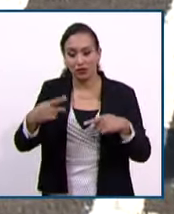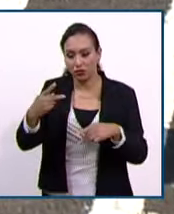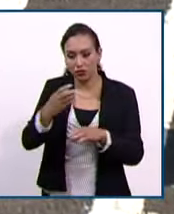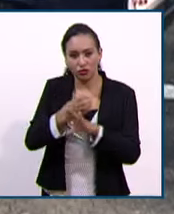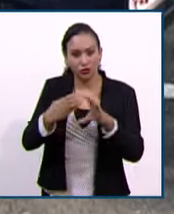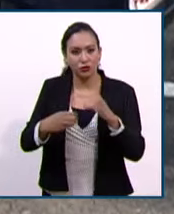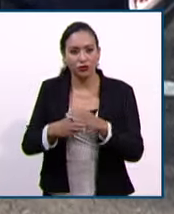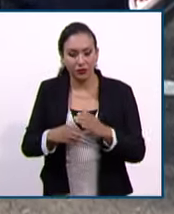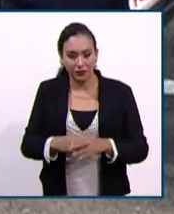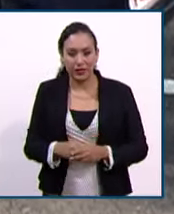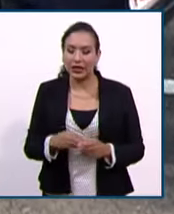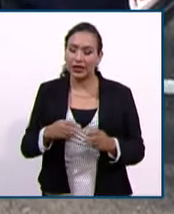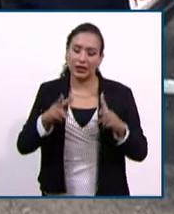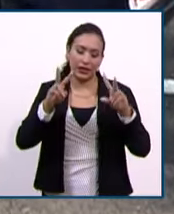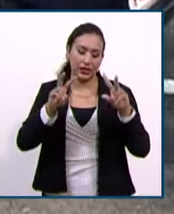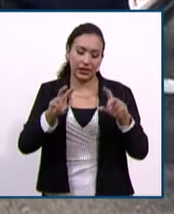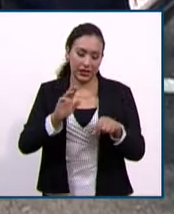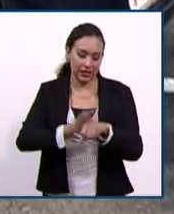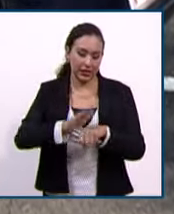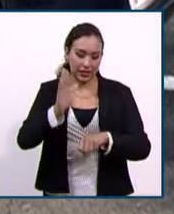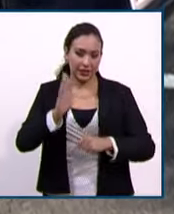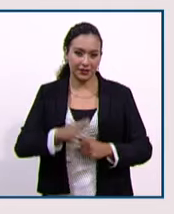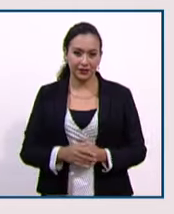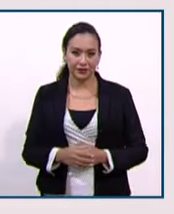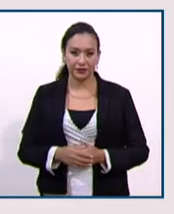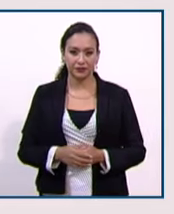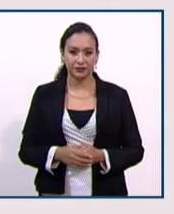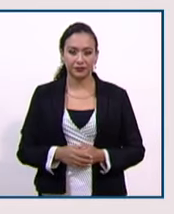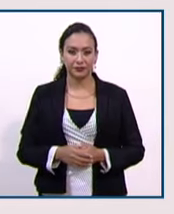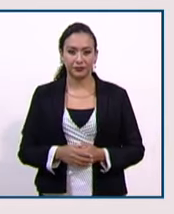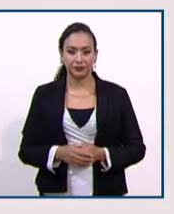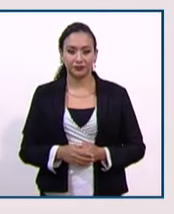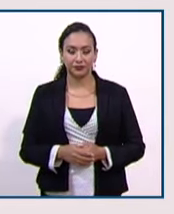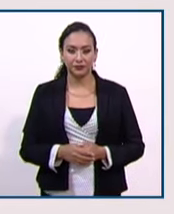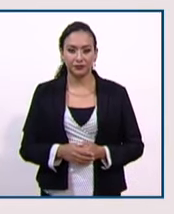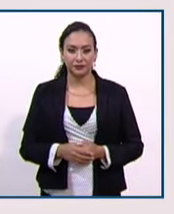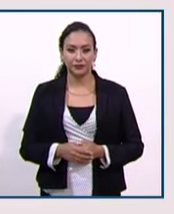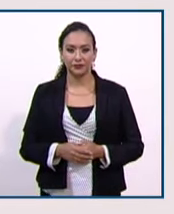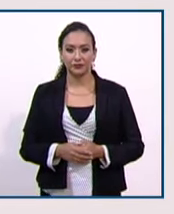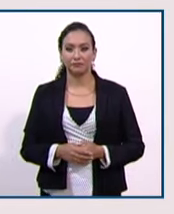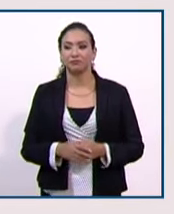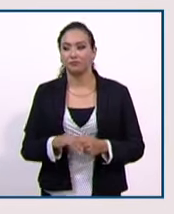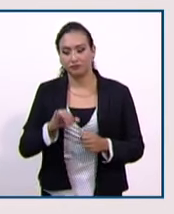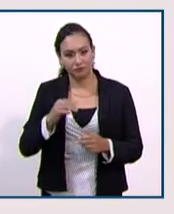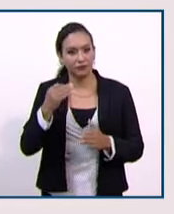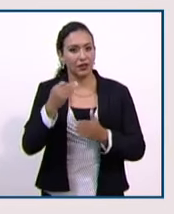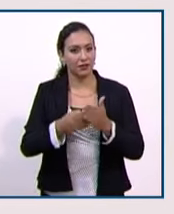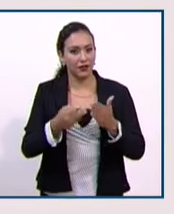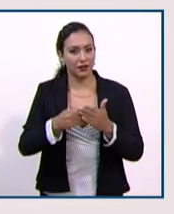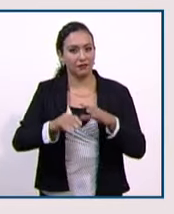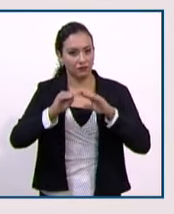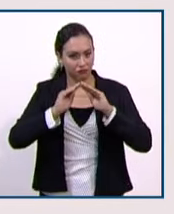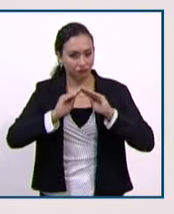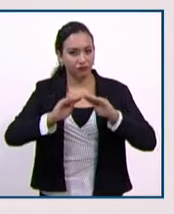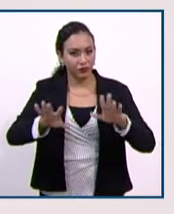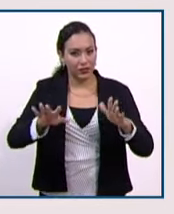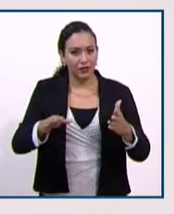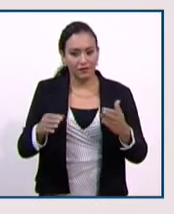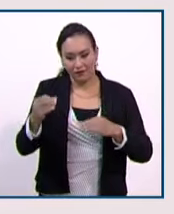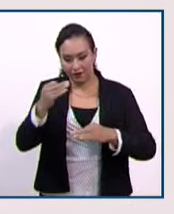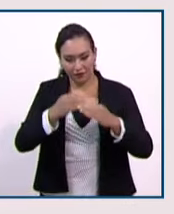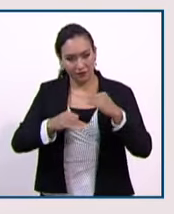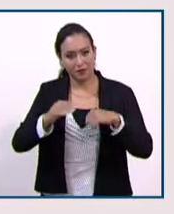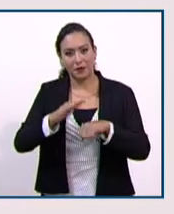posesiones, entre otros temas relevantes. Que hacía falta darle más difusión a toda esa doctrina